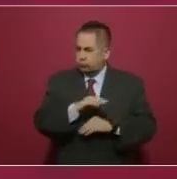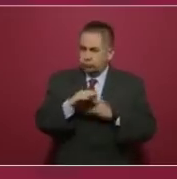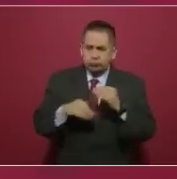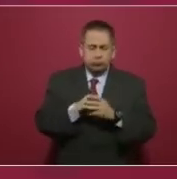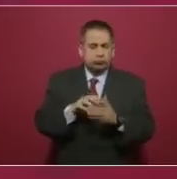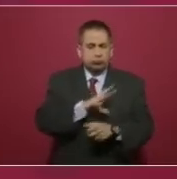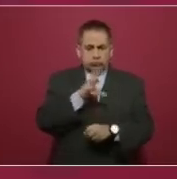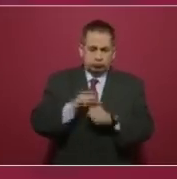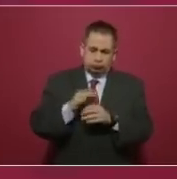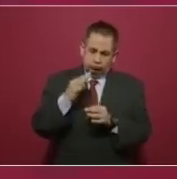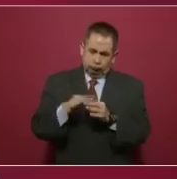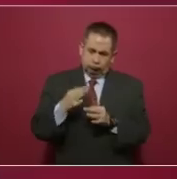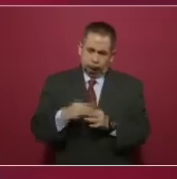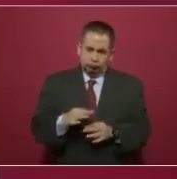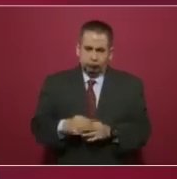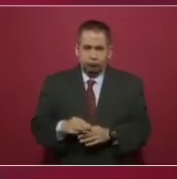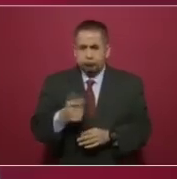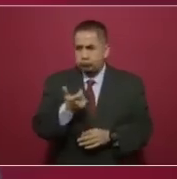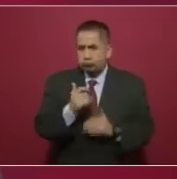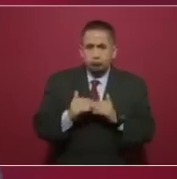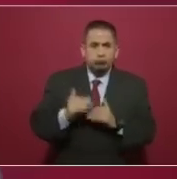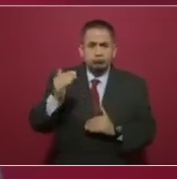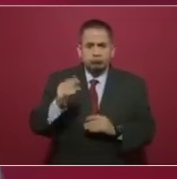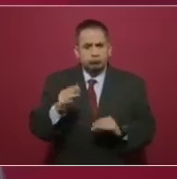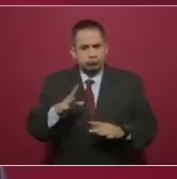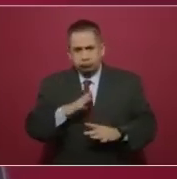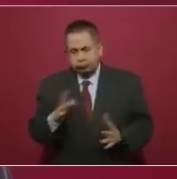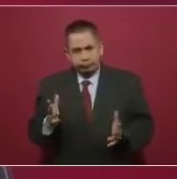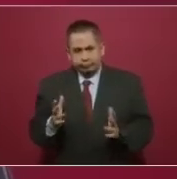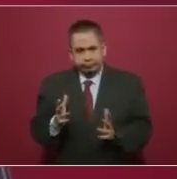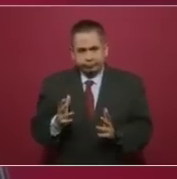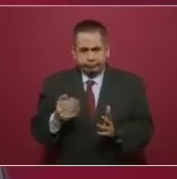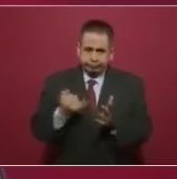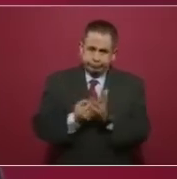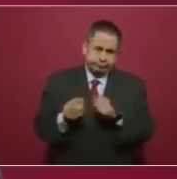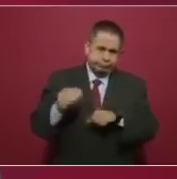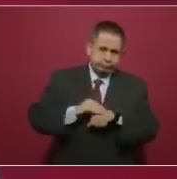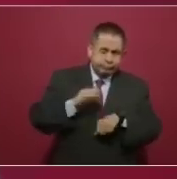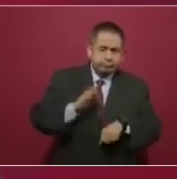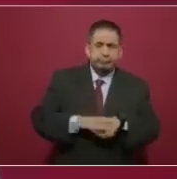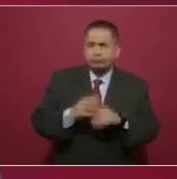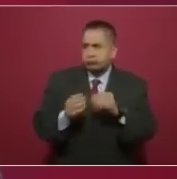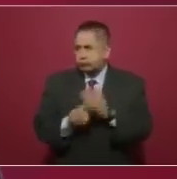compromisos y no hay aumentos de impuestos ni impuestos nuevos.